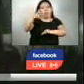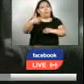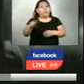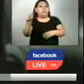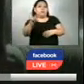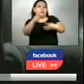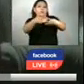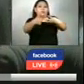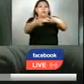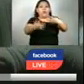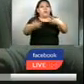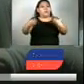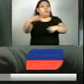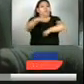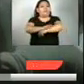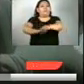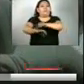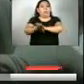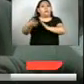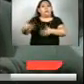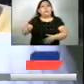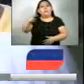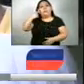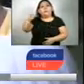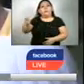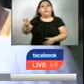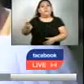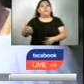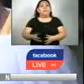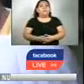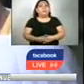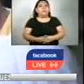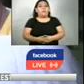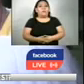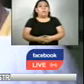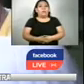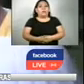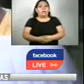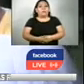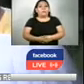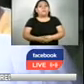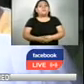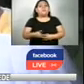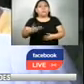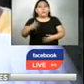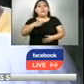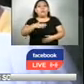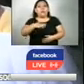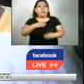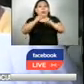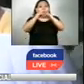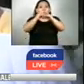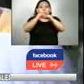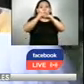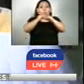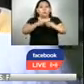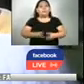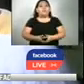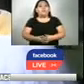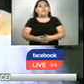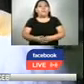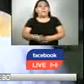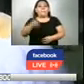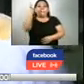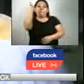por la ley. La aprehensión la hizo la PNC. Pues este control arrojó 40 pruebas, de las cuales ha salido una